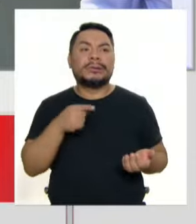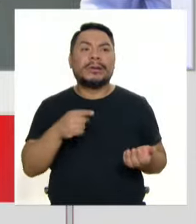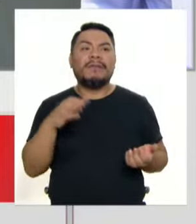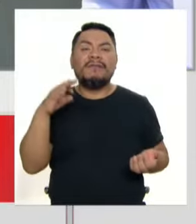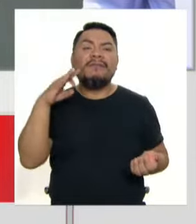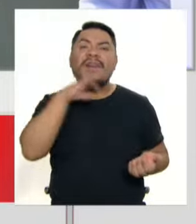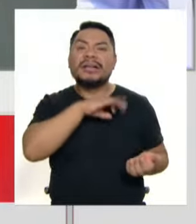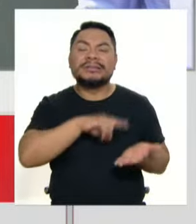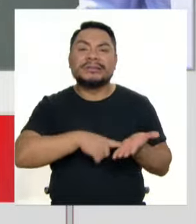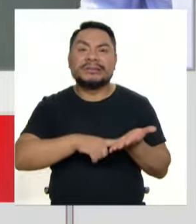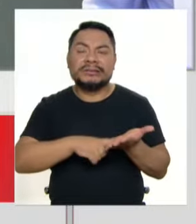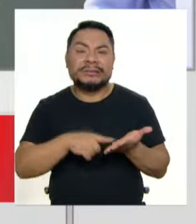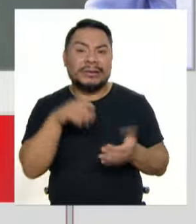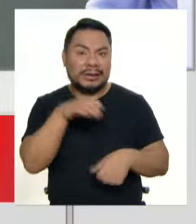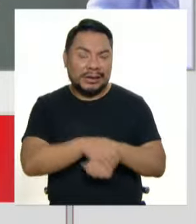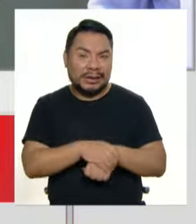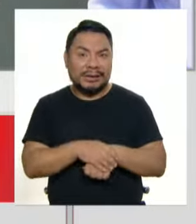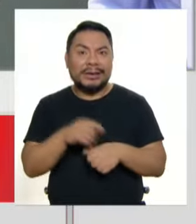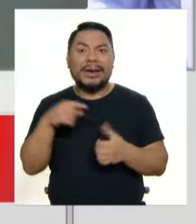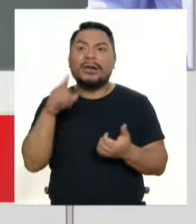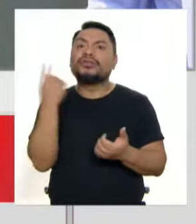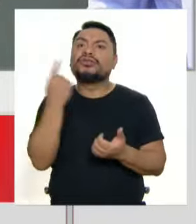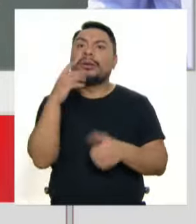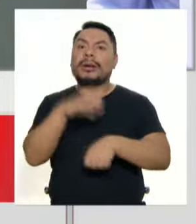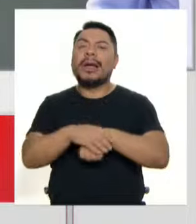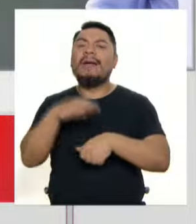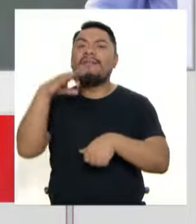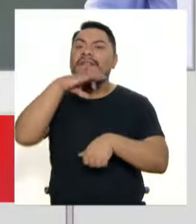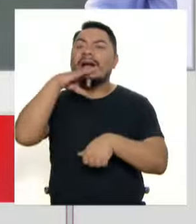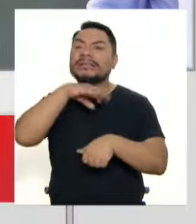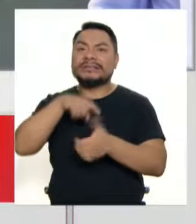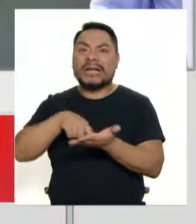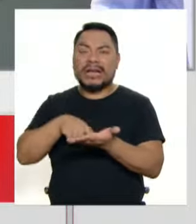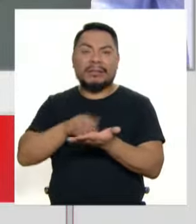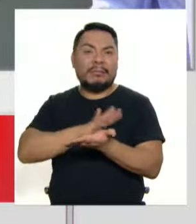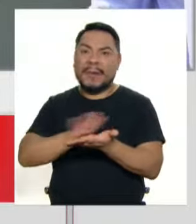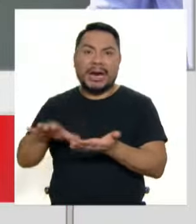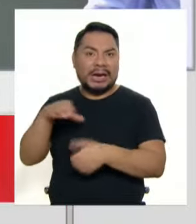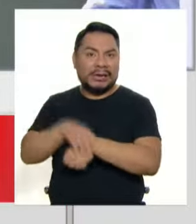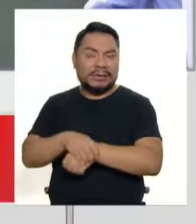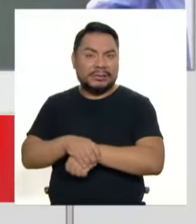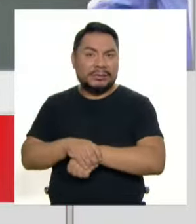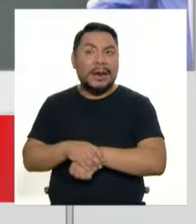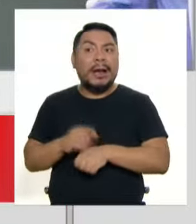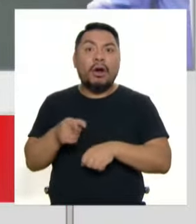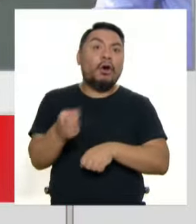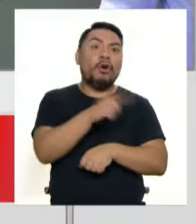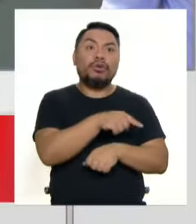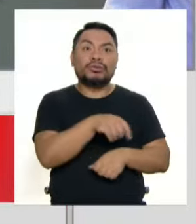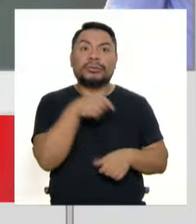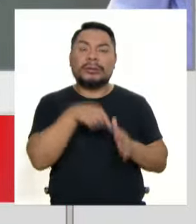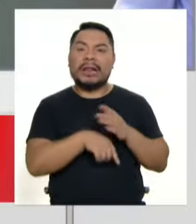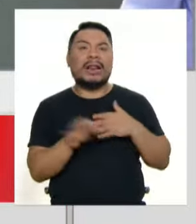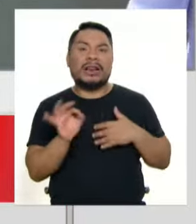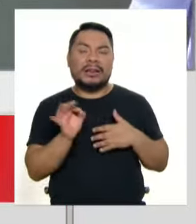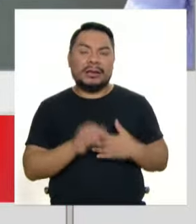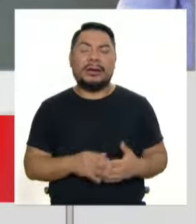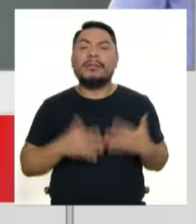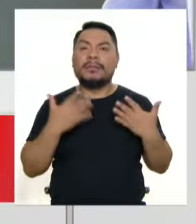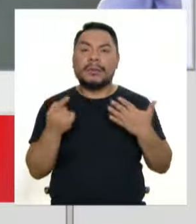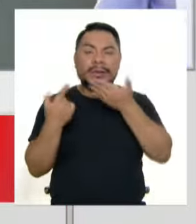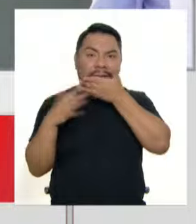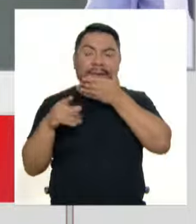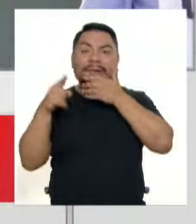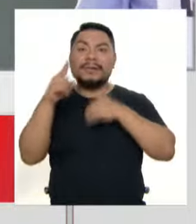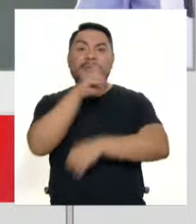falsa identidad o falsedad genérica y está siendo investigada en este momento. Sin embargo, se ha logrado de